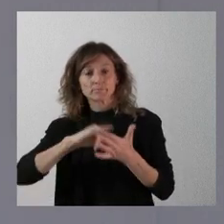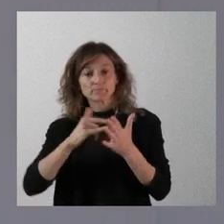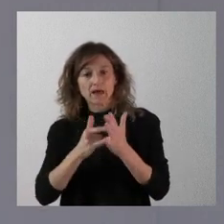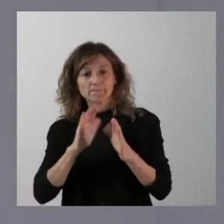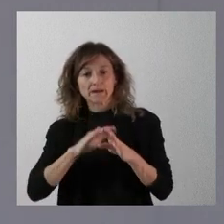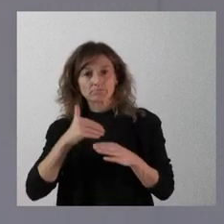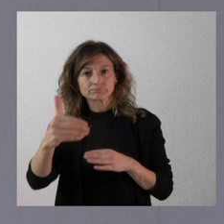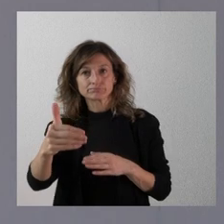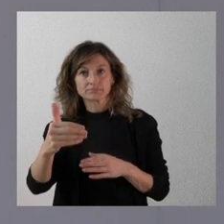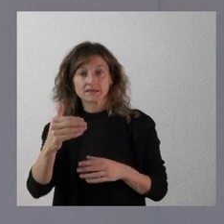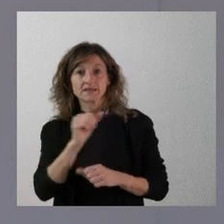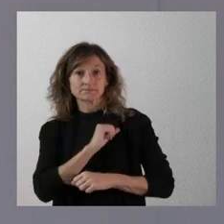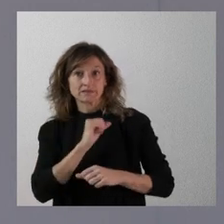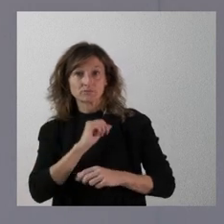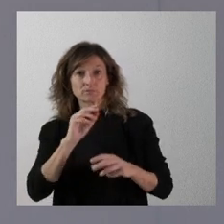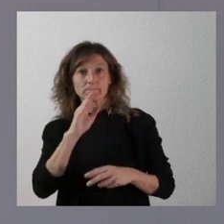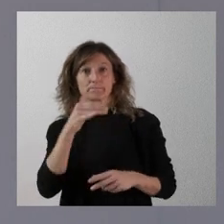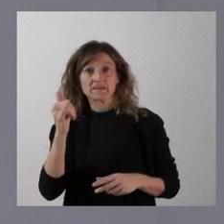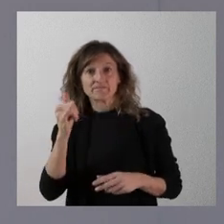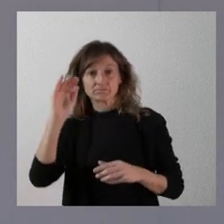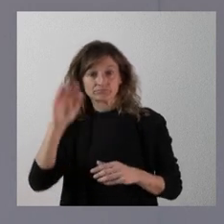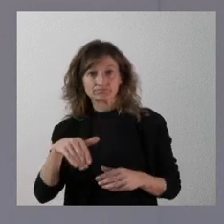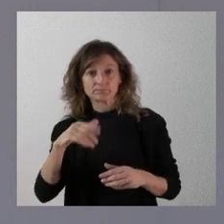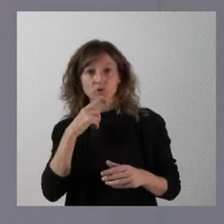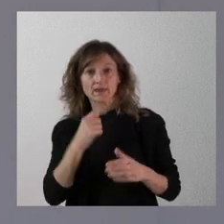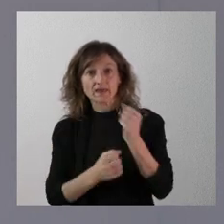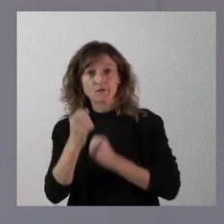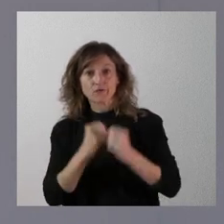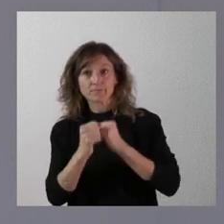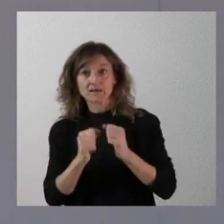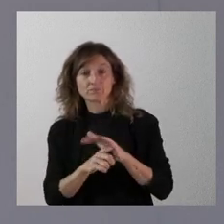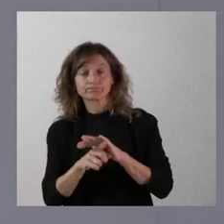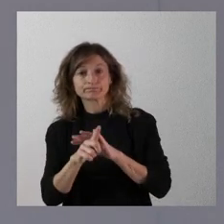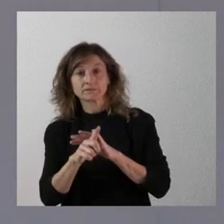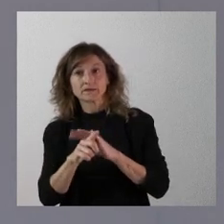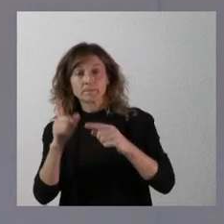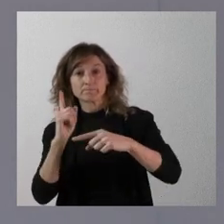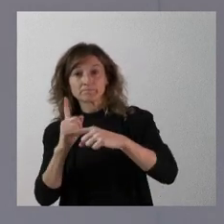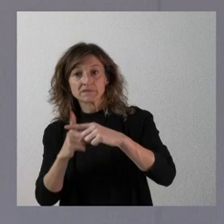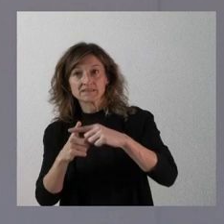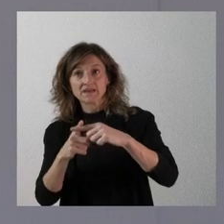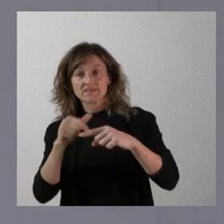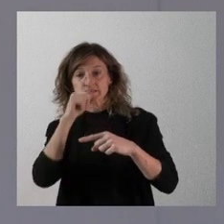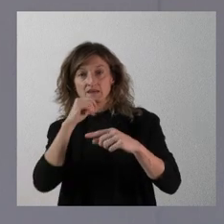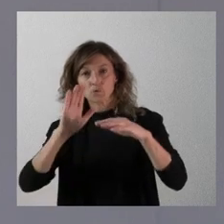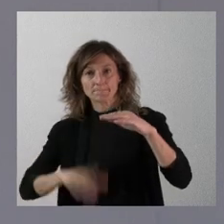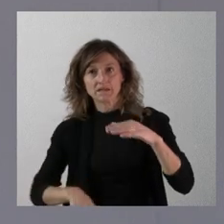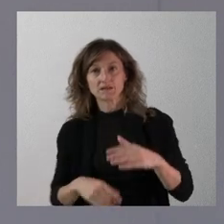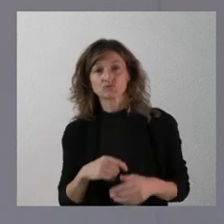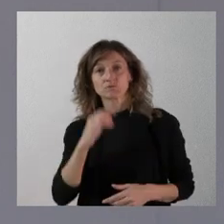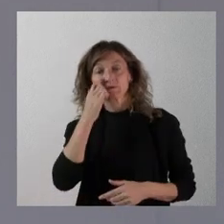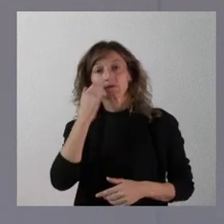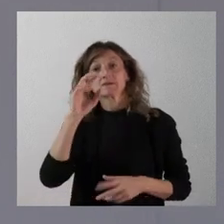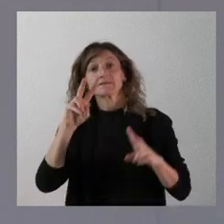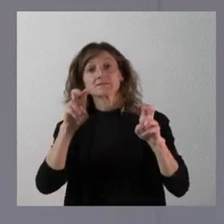que esperamos un deterioro del pib con un crecimiento económico que pueda ser incluso menos la mitad que en este ejercicio Así va nuestro escenario